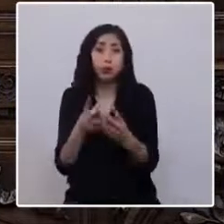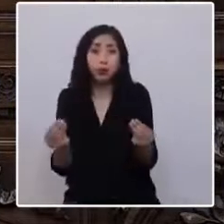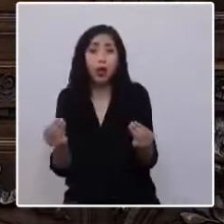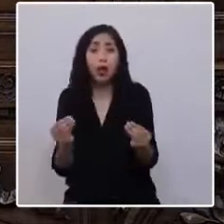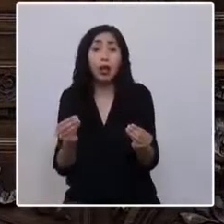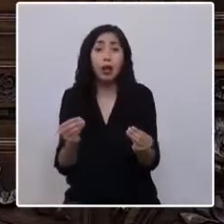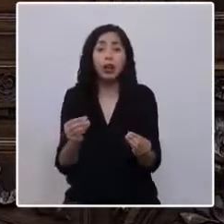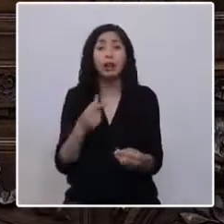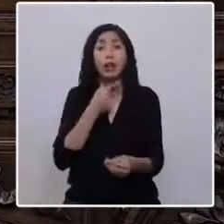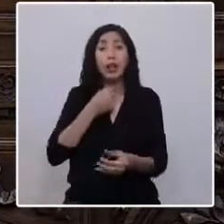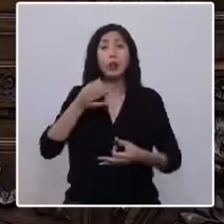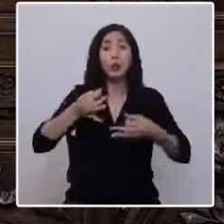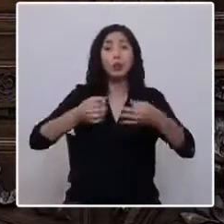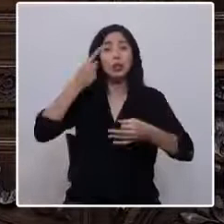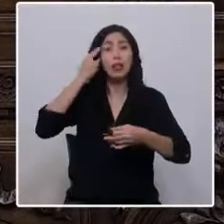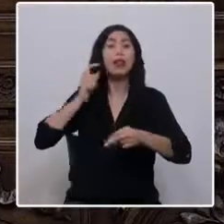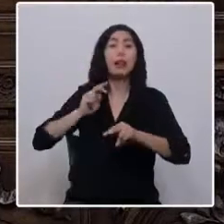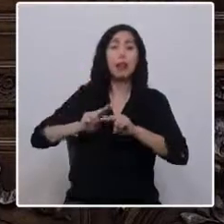que descansen en paz.